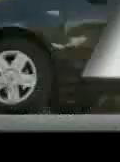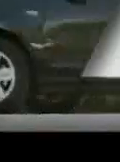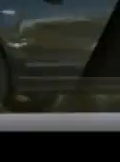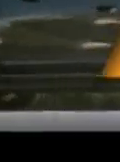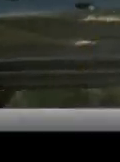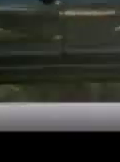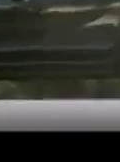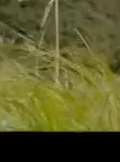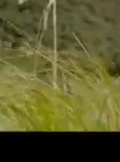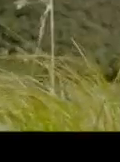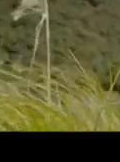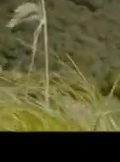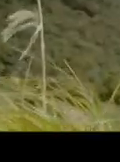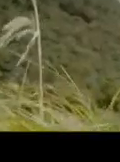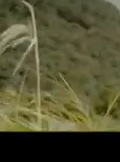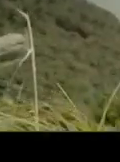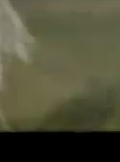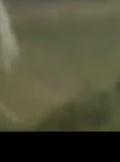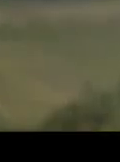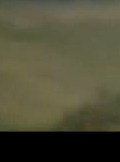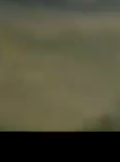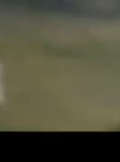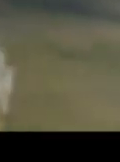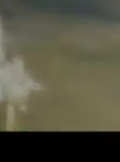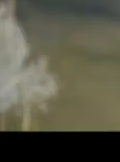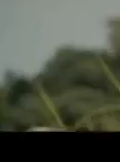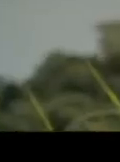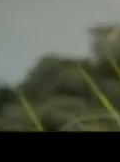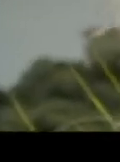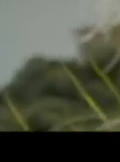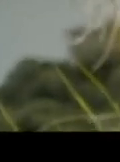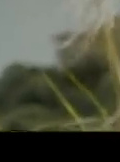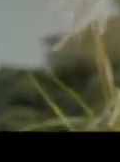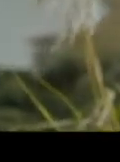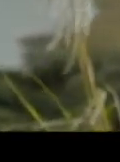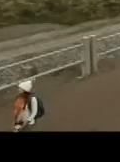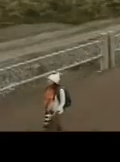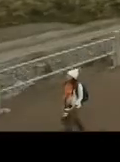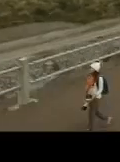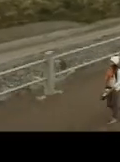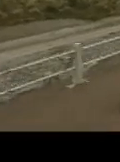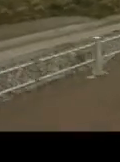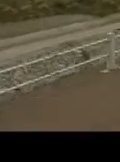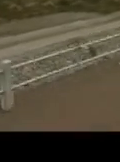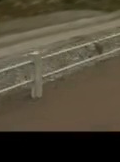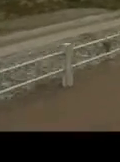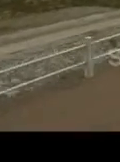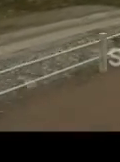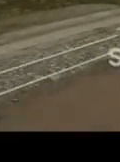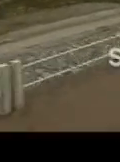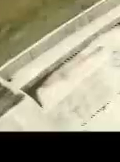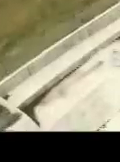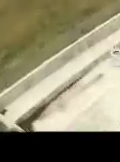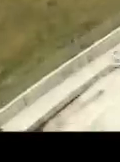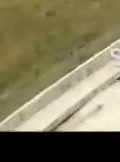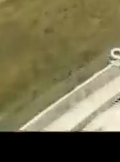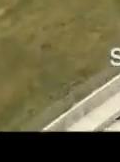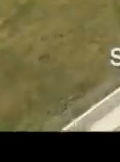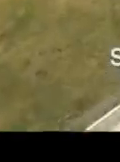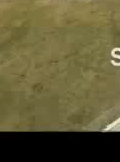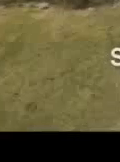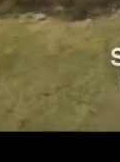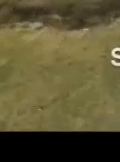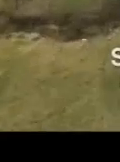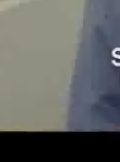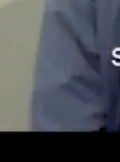Mi trabajo. Y recorrer Pichincha para mí es descubrir nuevas fuentes de inspiración. Es sentir el esfuerzo plasmado en